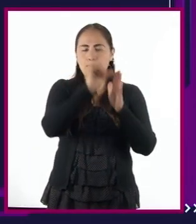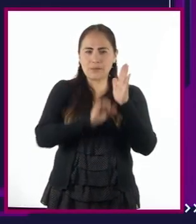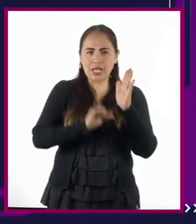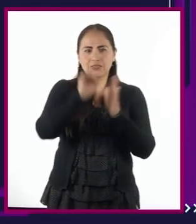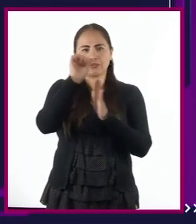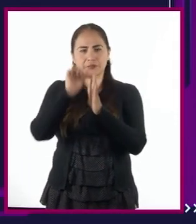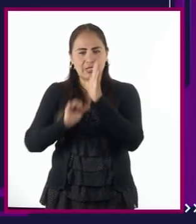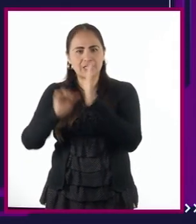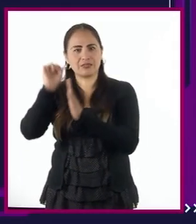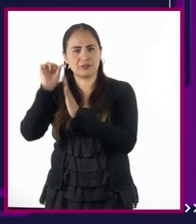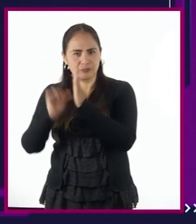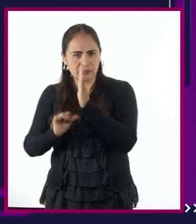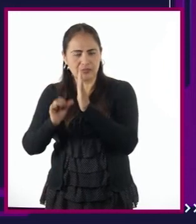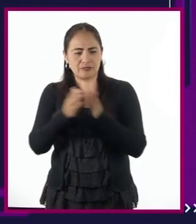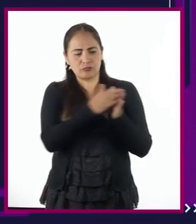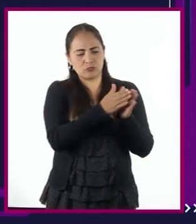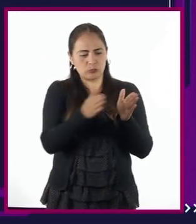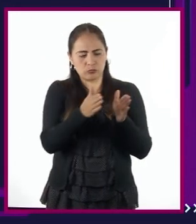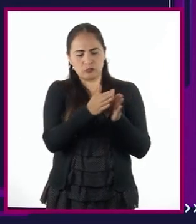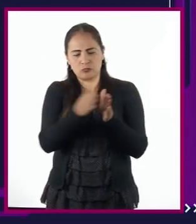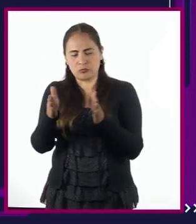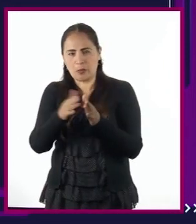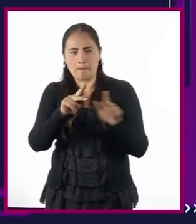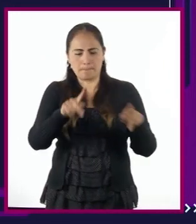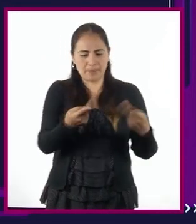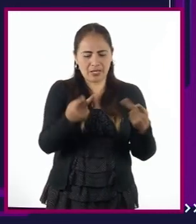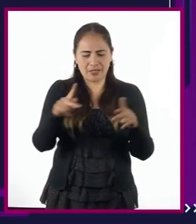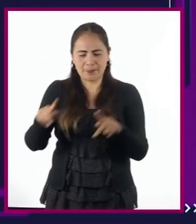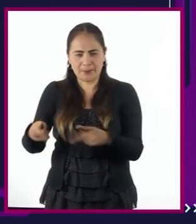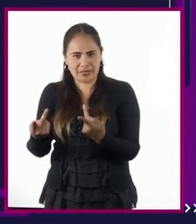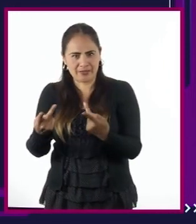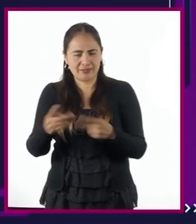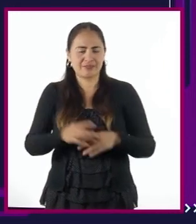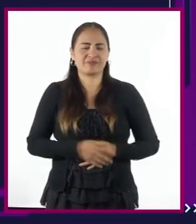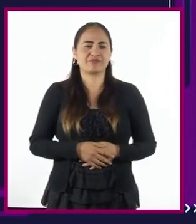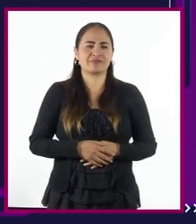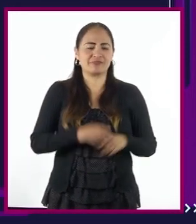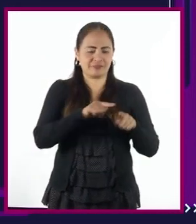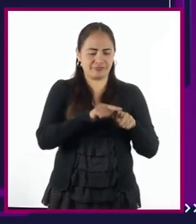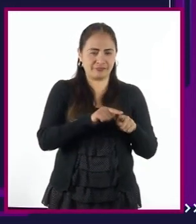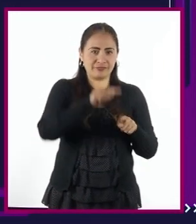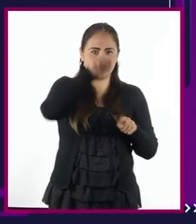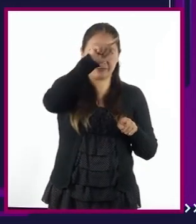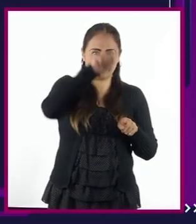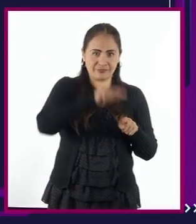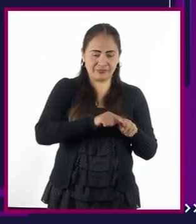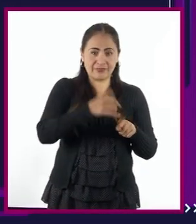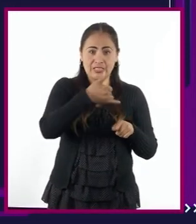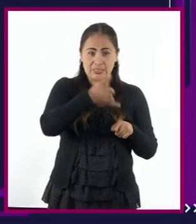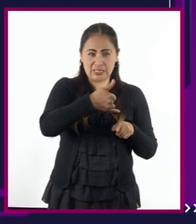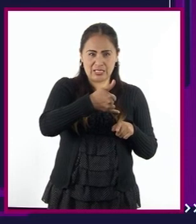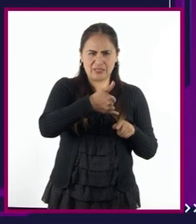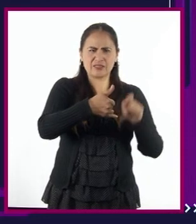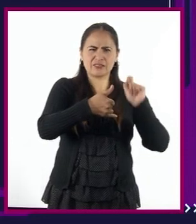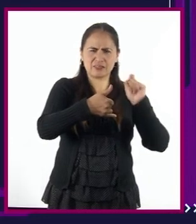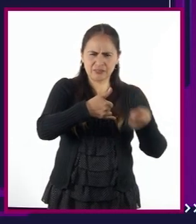año en que se llevó a cabo el registro de ventas. ¿Qué se registró en el eje